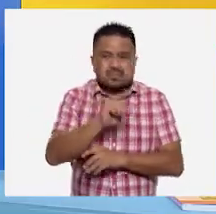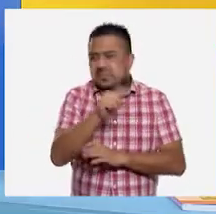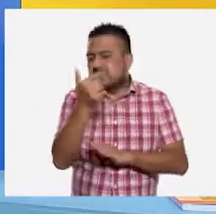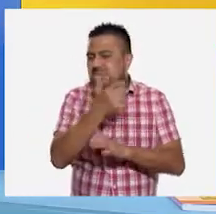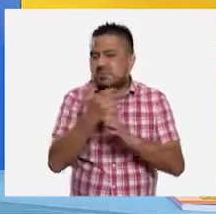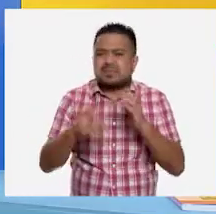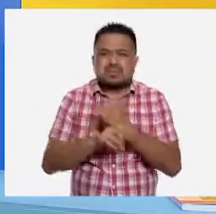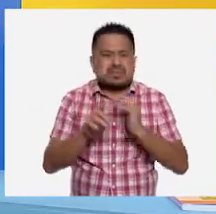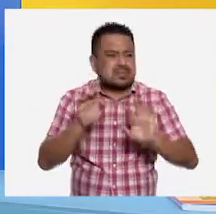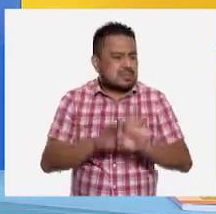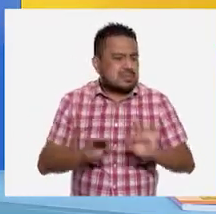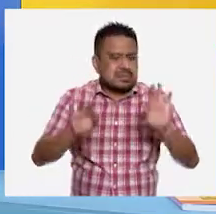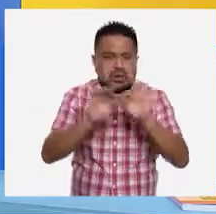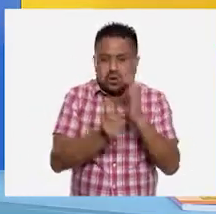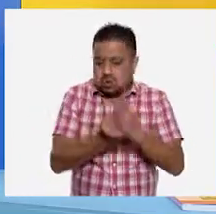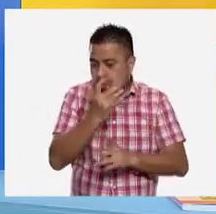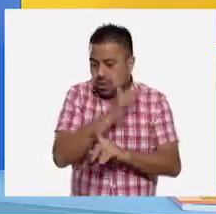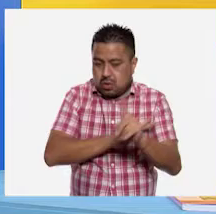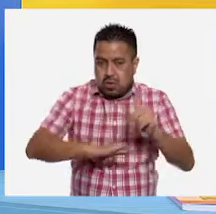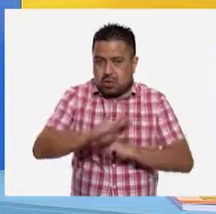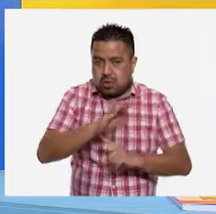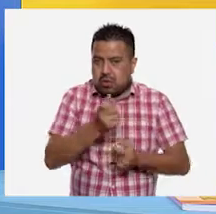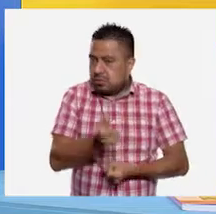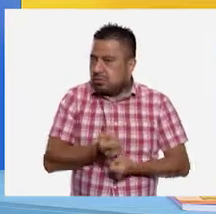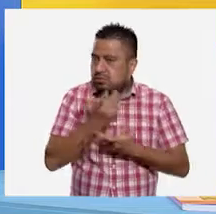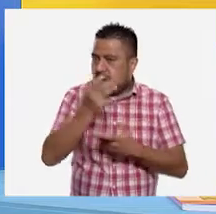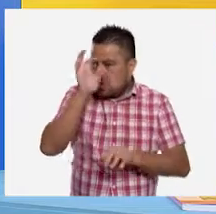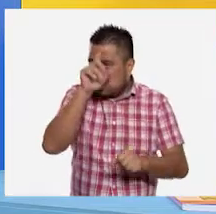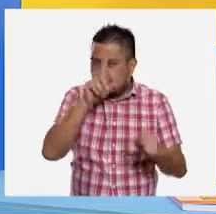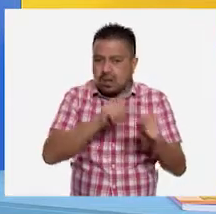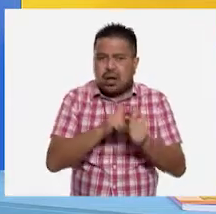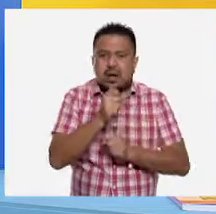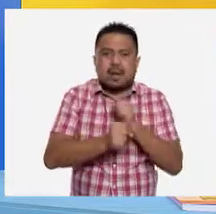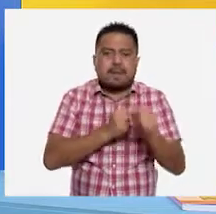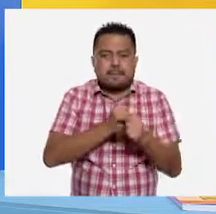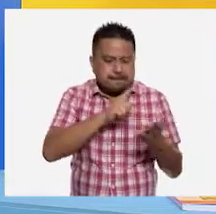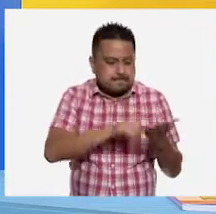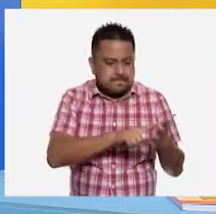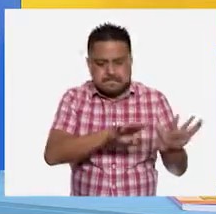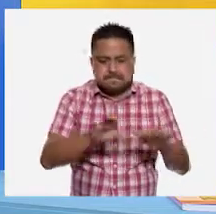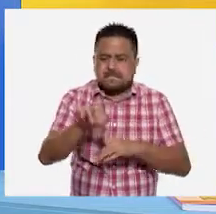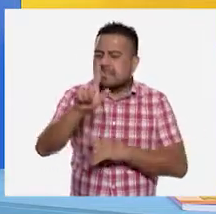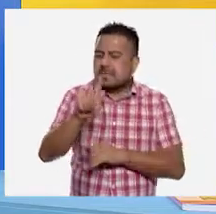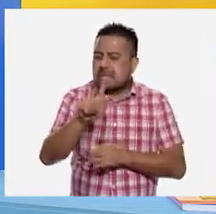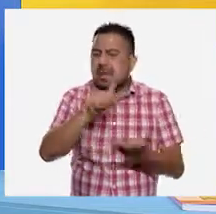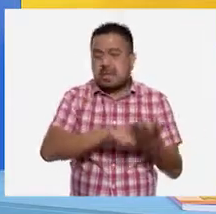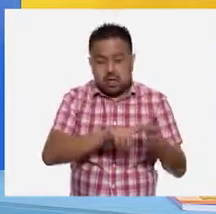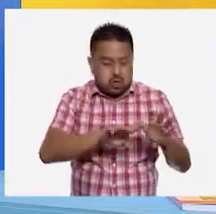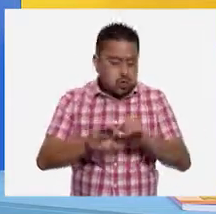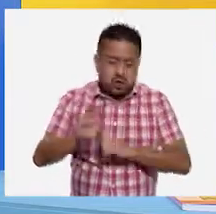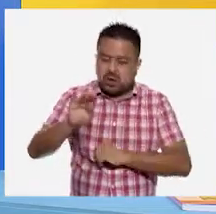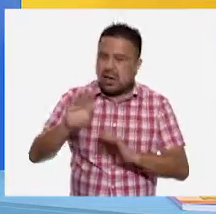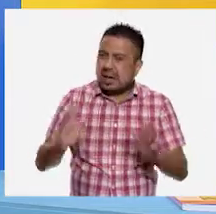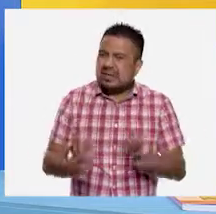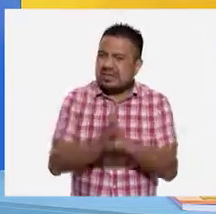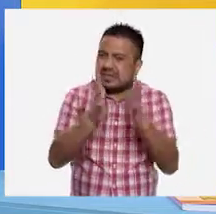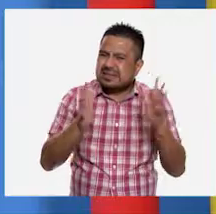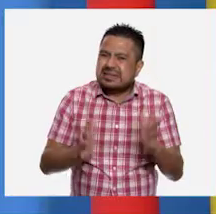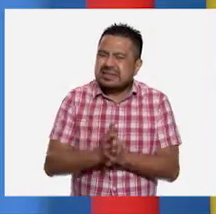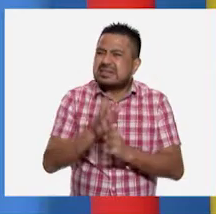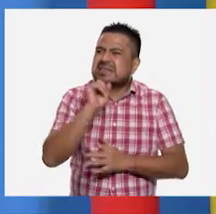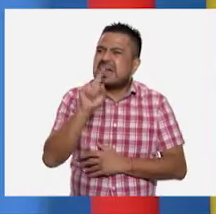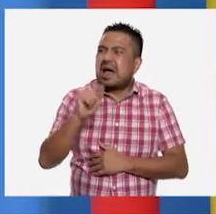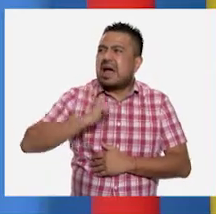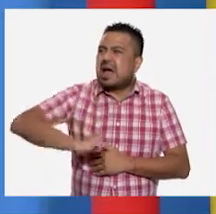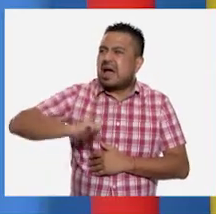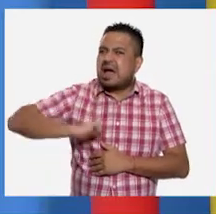elemento importante de este nuevo contexto que marcó las expresiones culturales entre los años 70 y 90 fue la Guerra Fría.